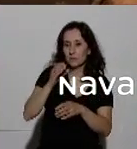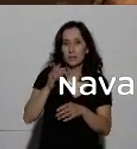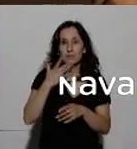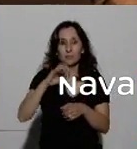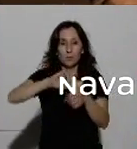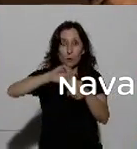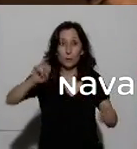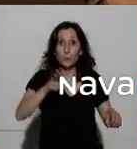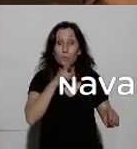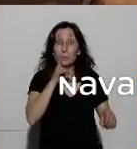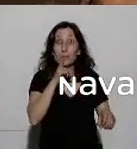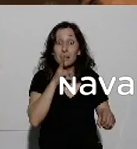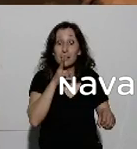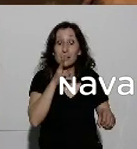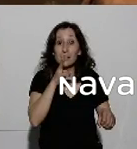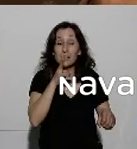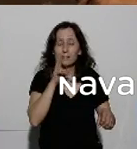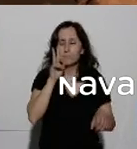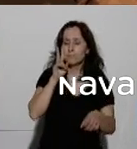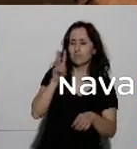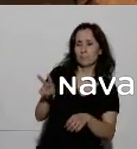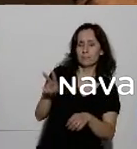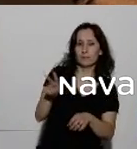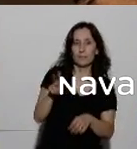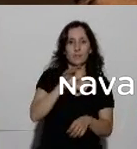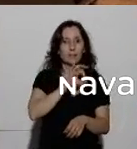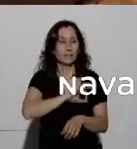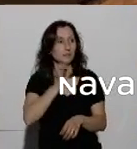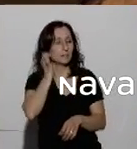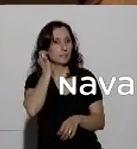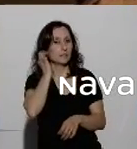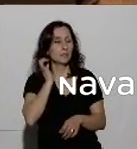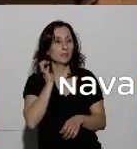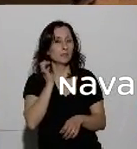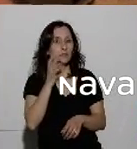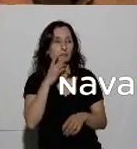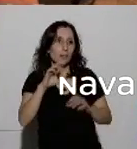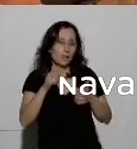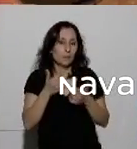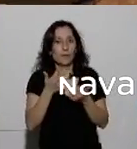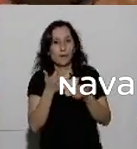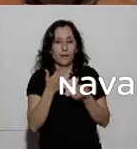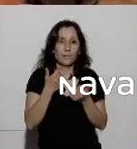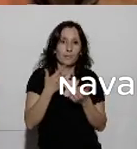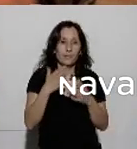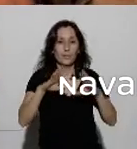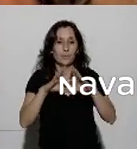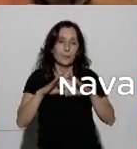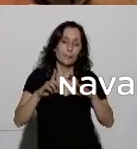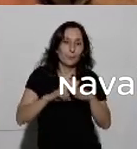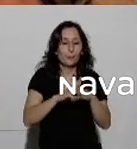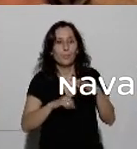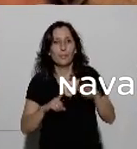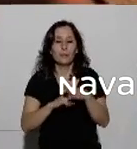la escoba. Y entonces la mujer se empezó a rozar con eso para soberlo y